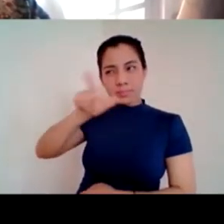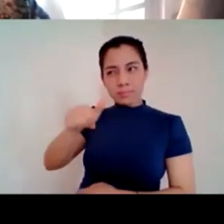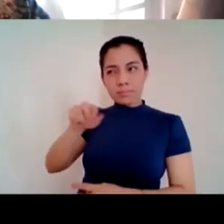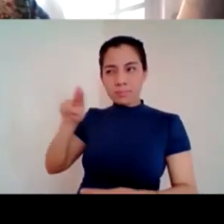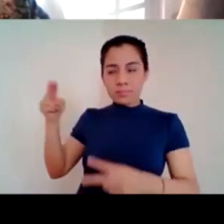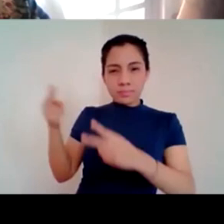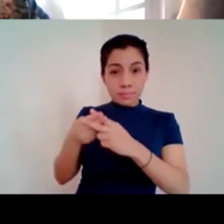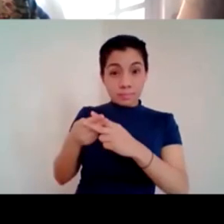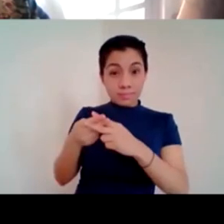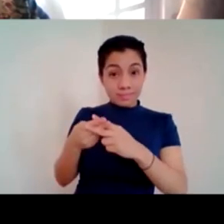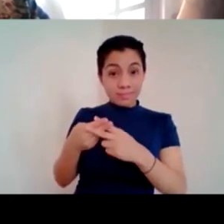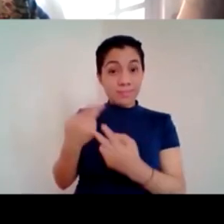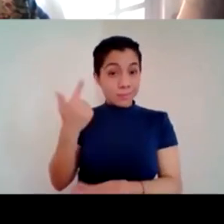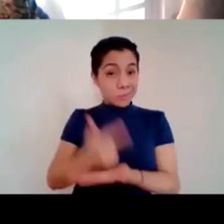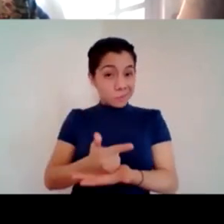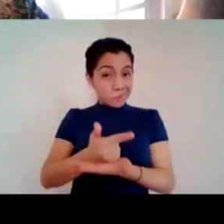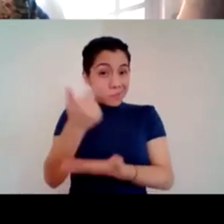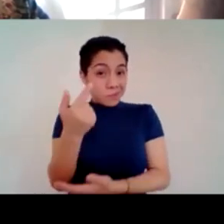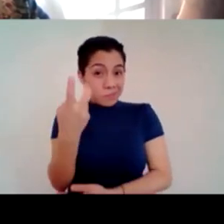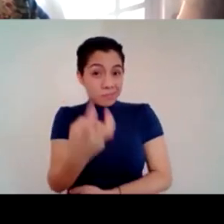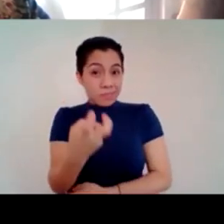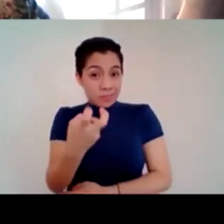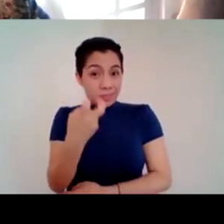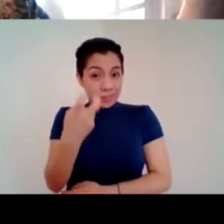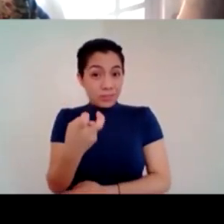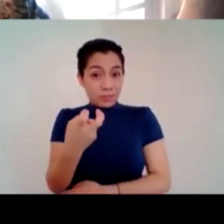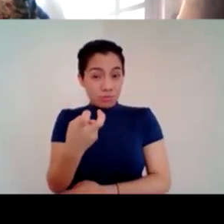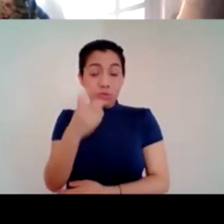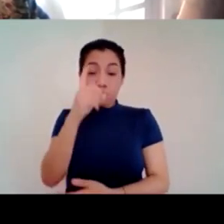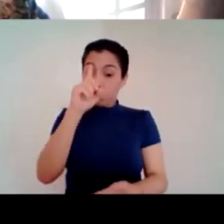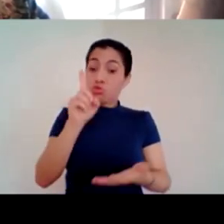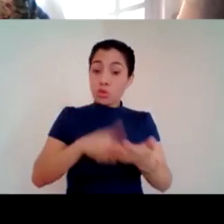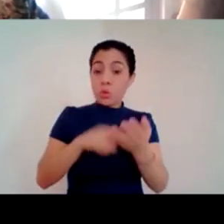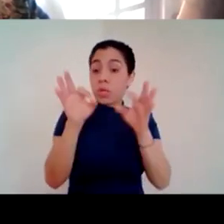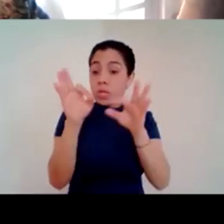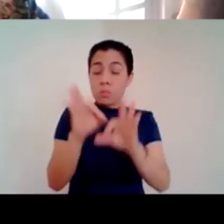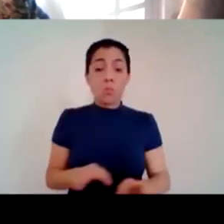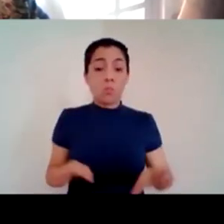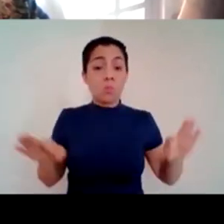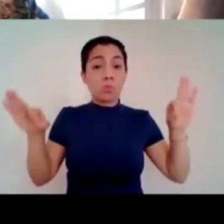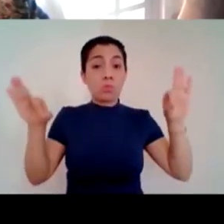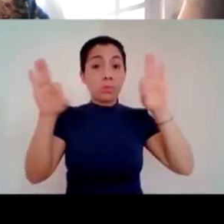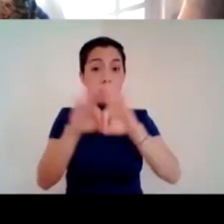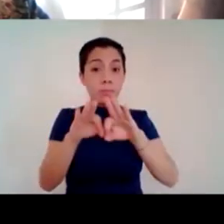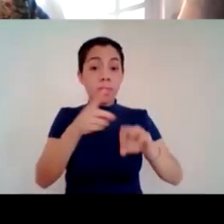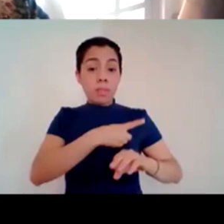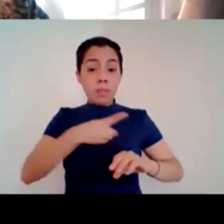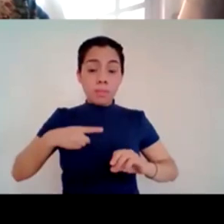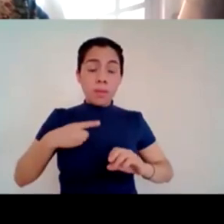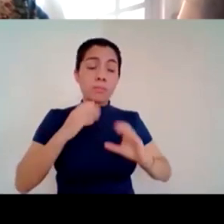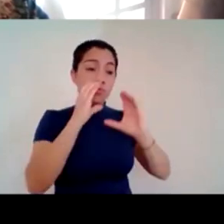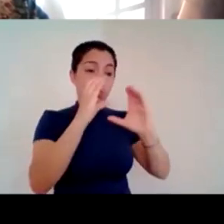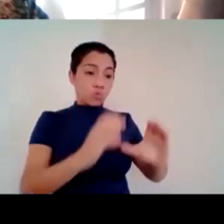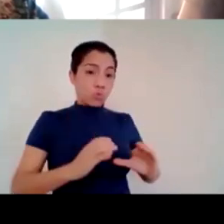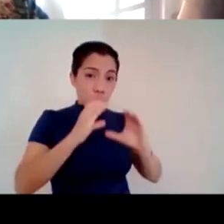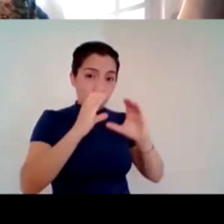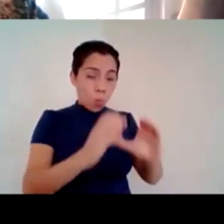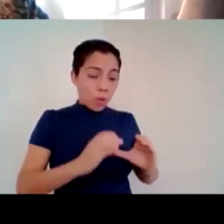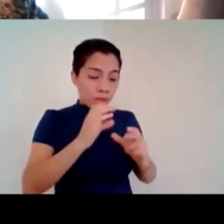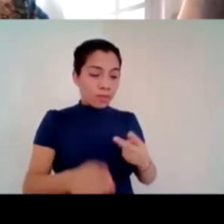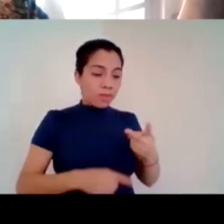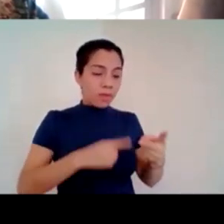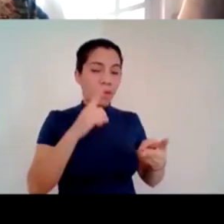de una u otra manera es fundamental criar cuidar cultivar en una